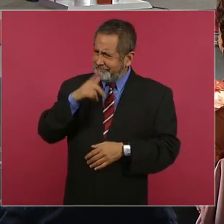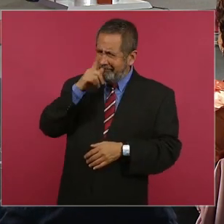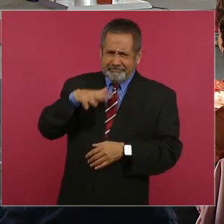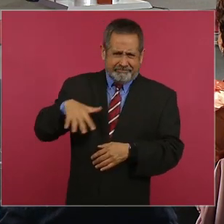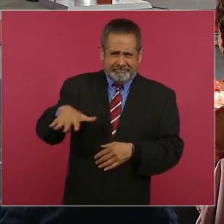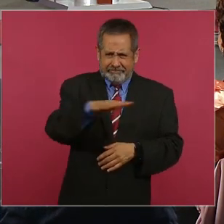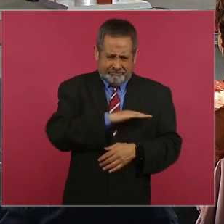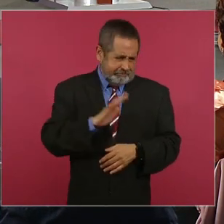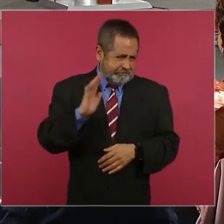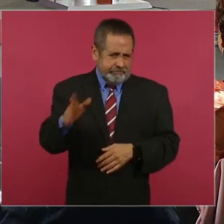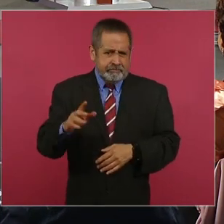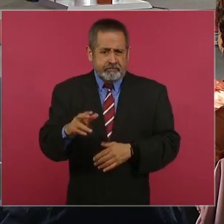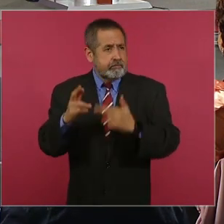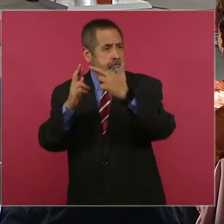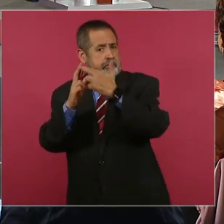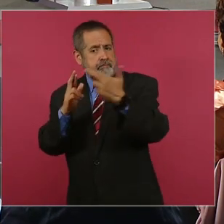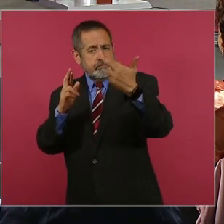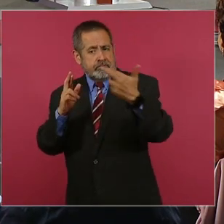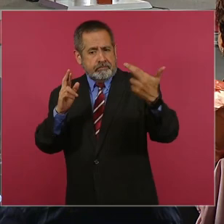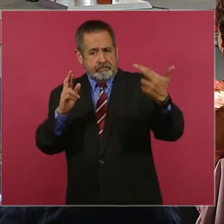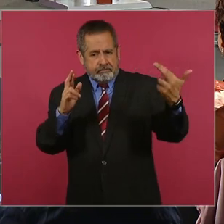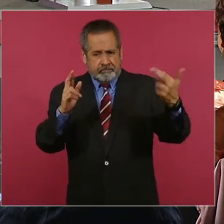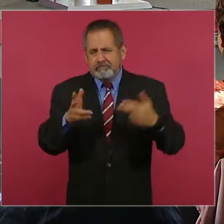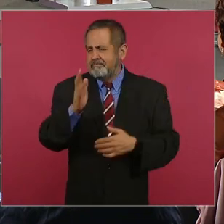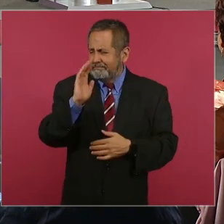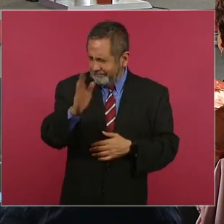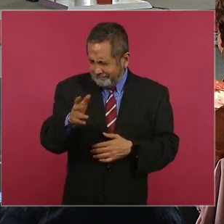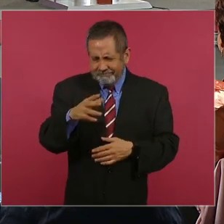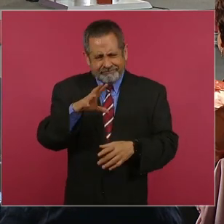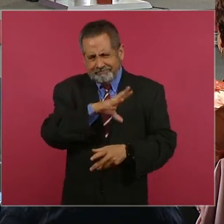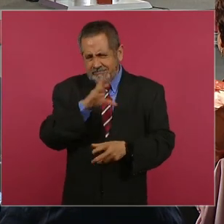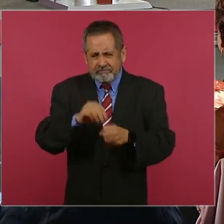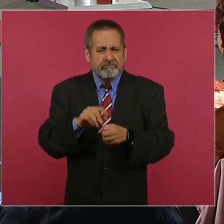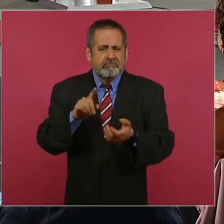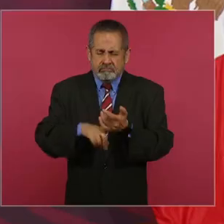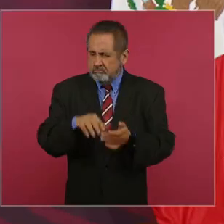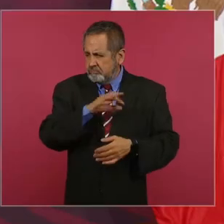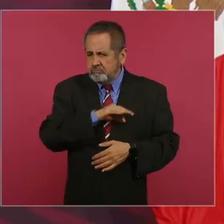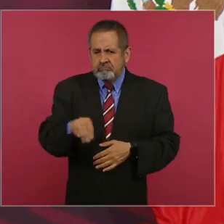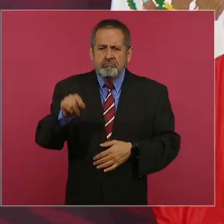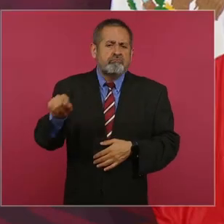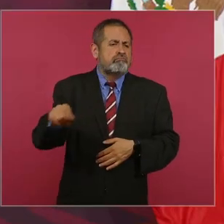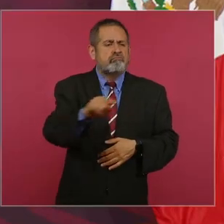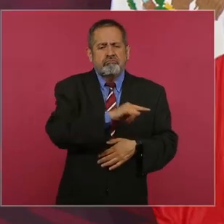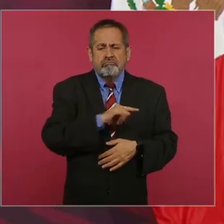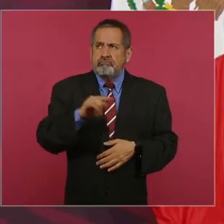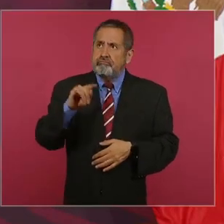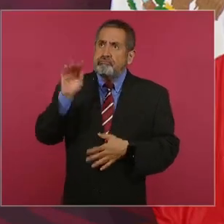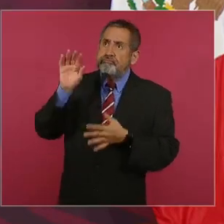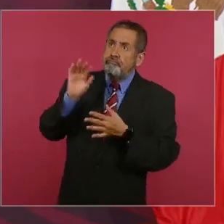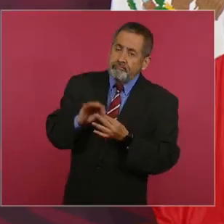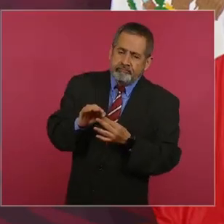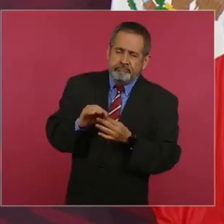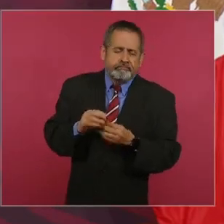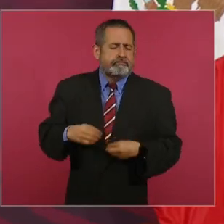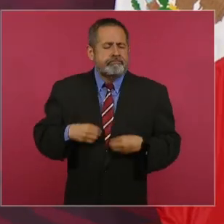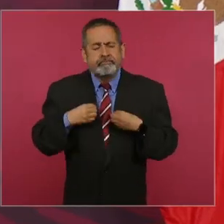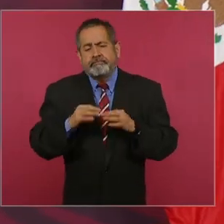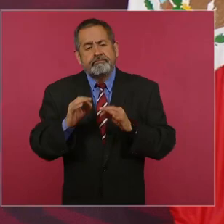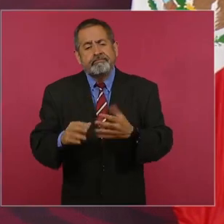ya son los cables para conectar en la vivienda y eso es lo que están haciendo ahora